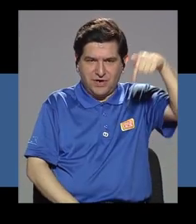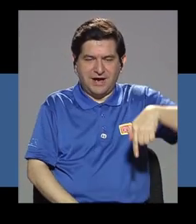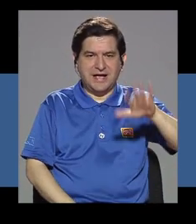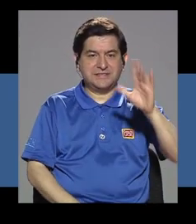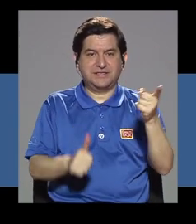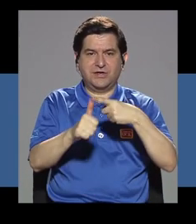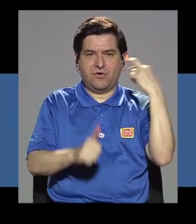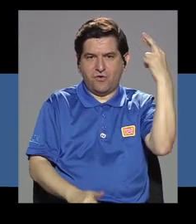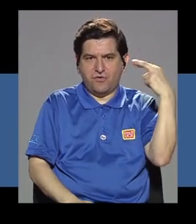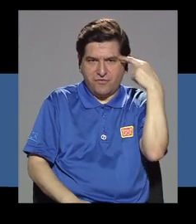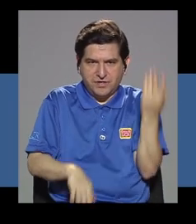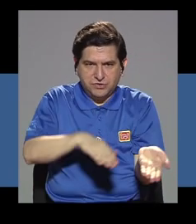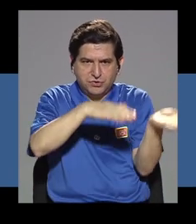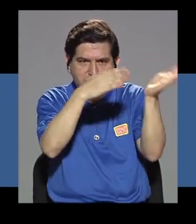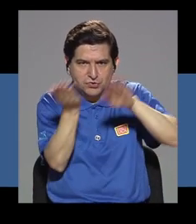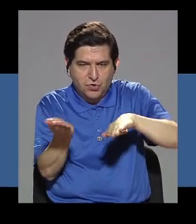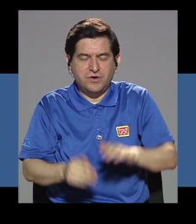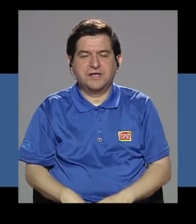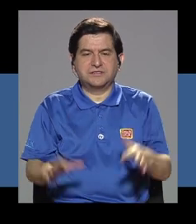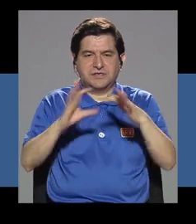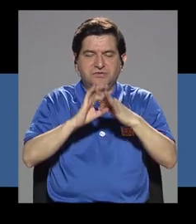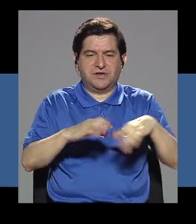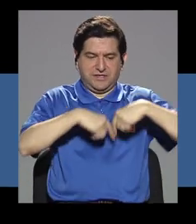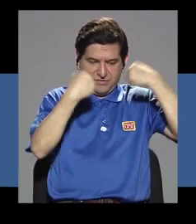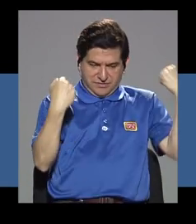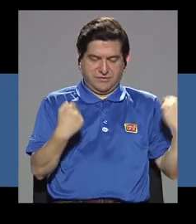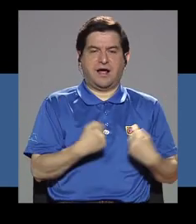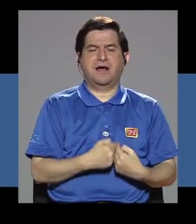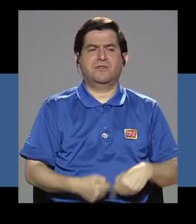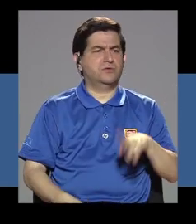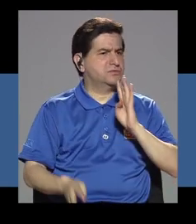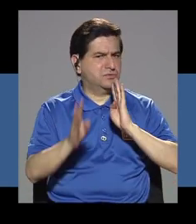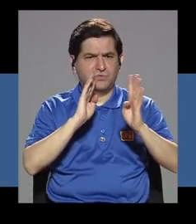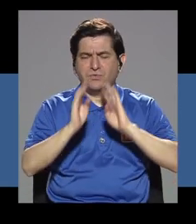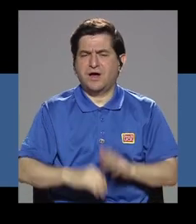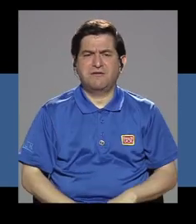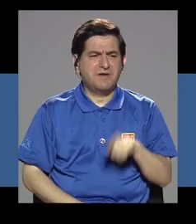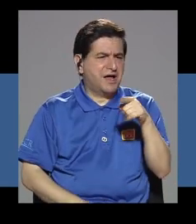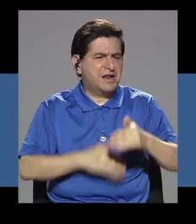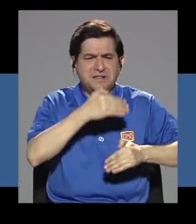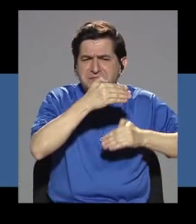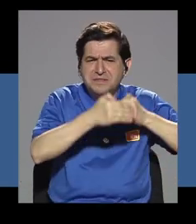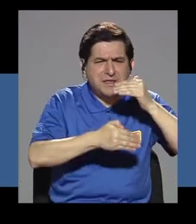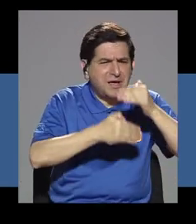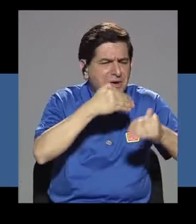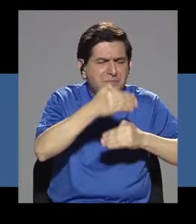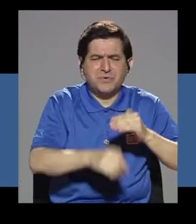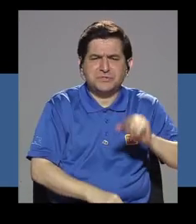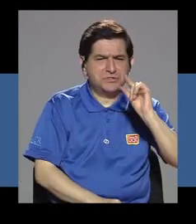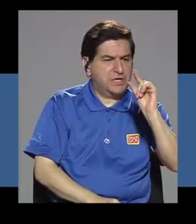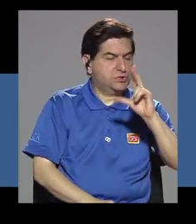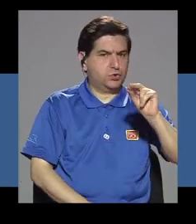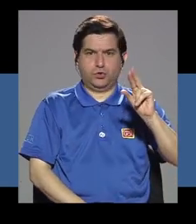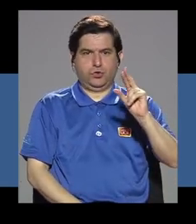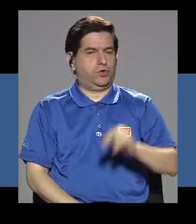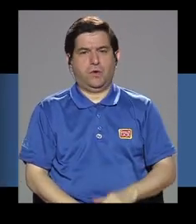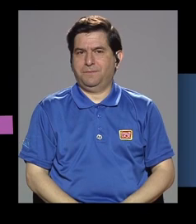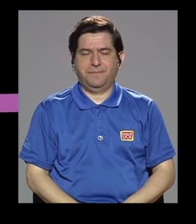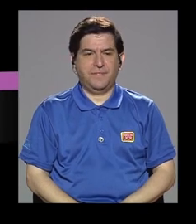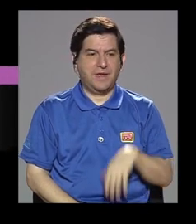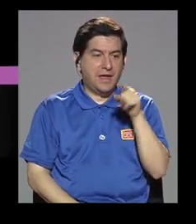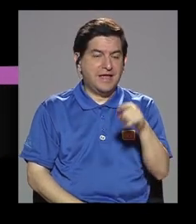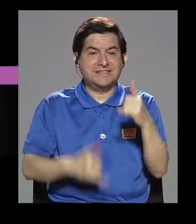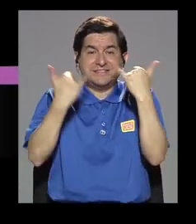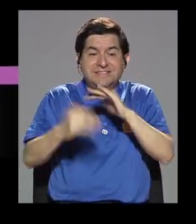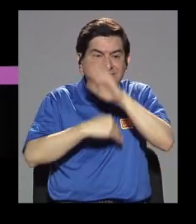medio, las 5 primeras causas de muerte son cardiovasculares. No estamos hablando de cateterismo ni de angioplastías, sino